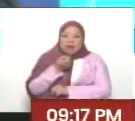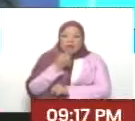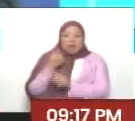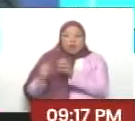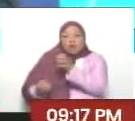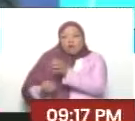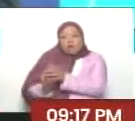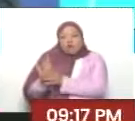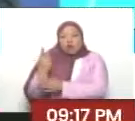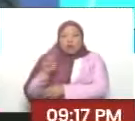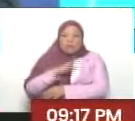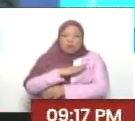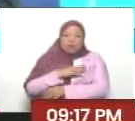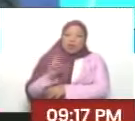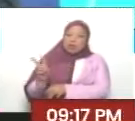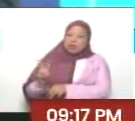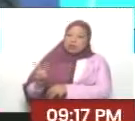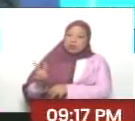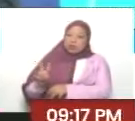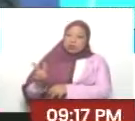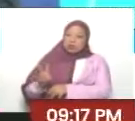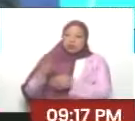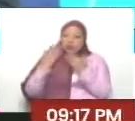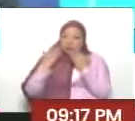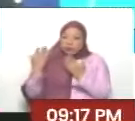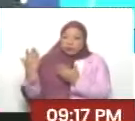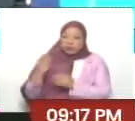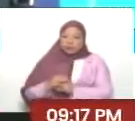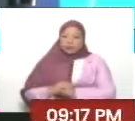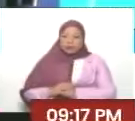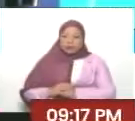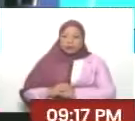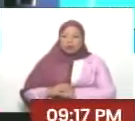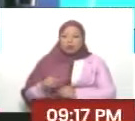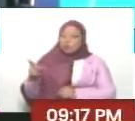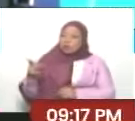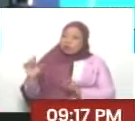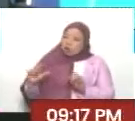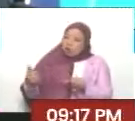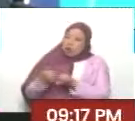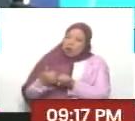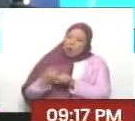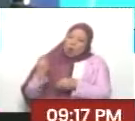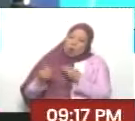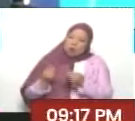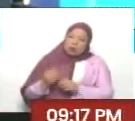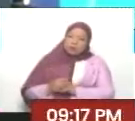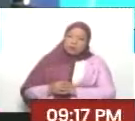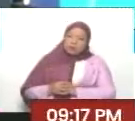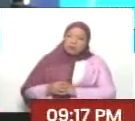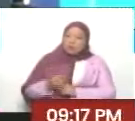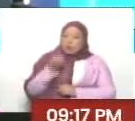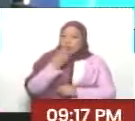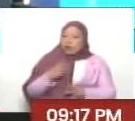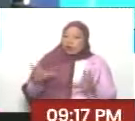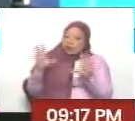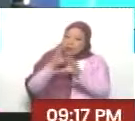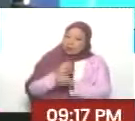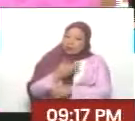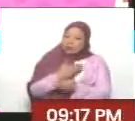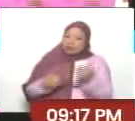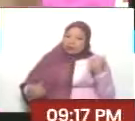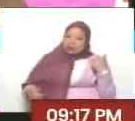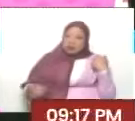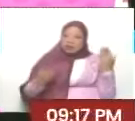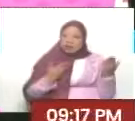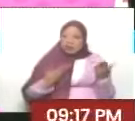flor venezolana. Alberto Dos Santos, ¿dónde te formaste tú, Alberto? Buenas noches, presidente.